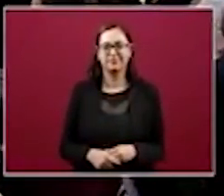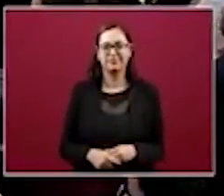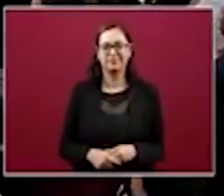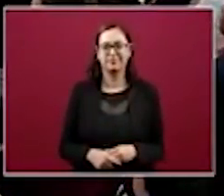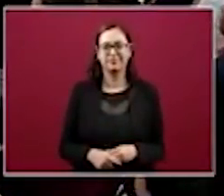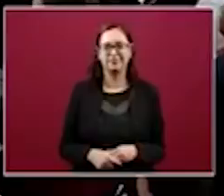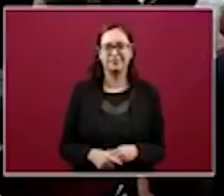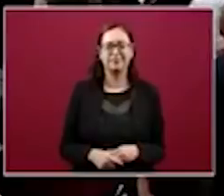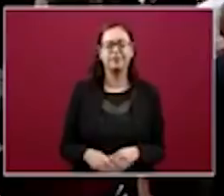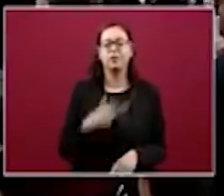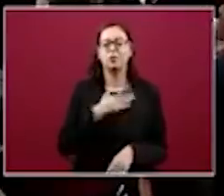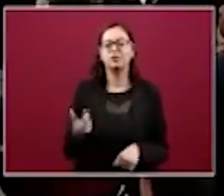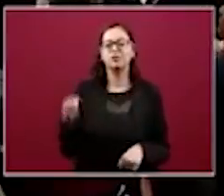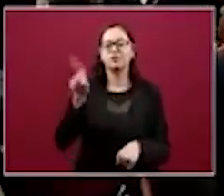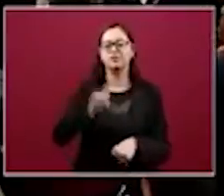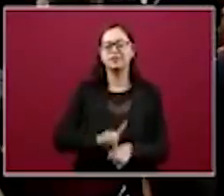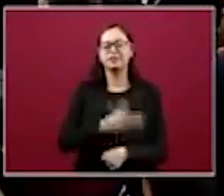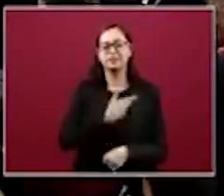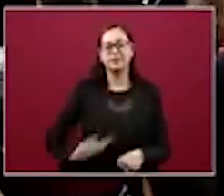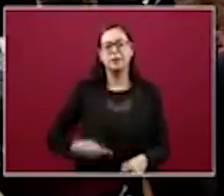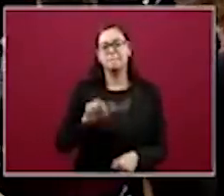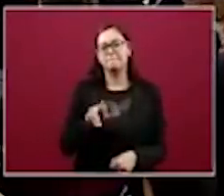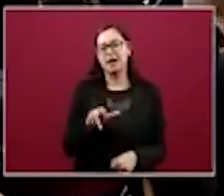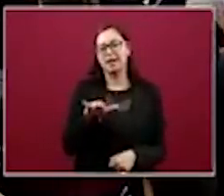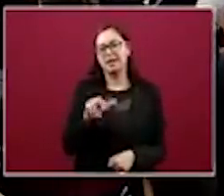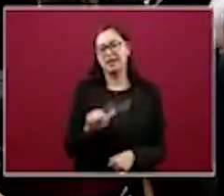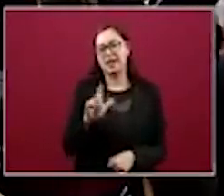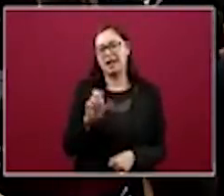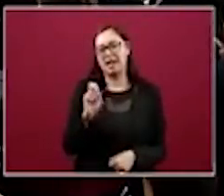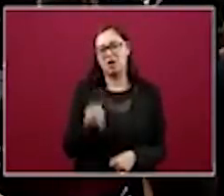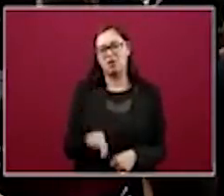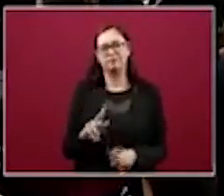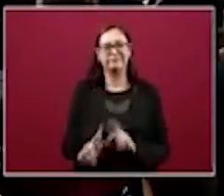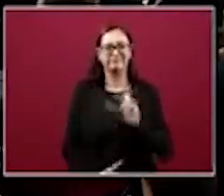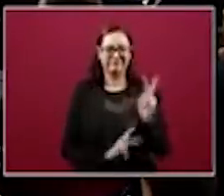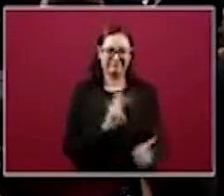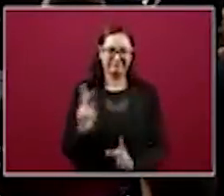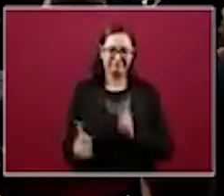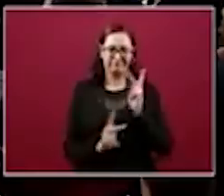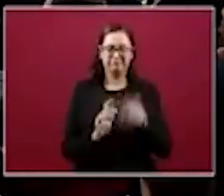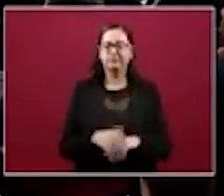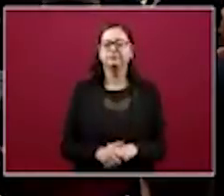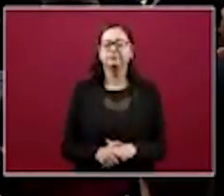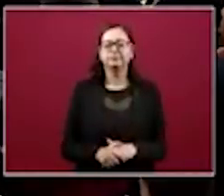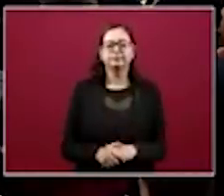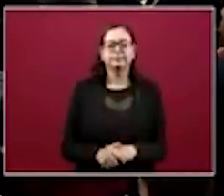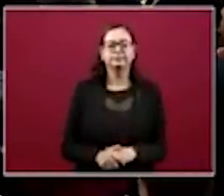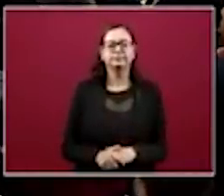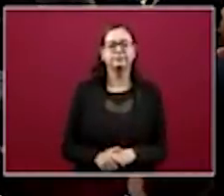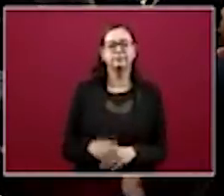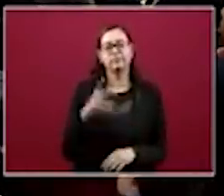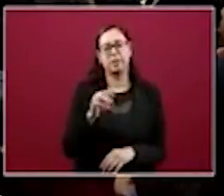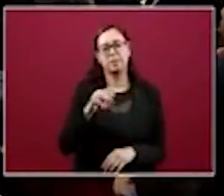Buenos días, señor presidente. Mariana León, del Financiero. Un par de preguntas. Con este capital que se necesita para invertir